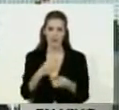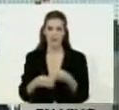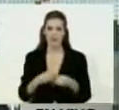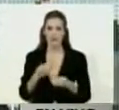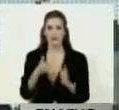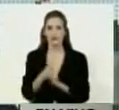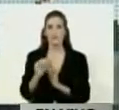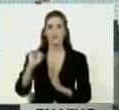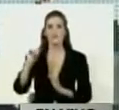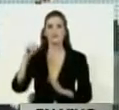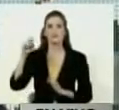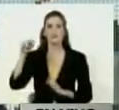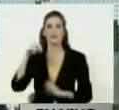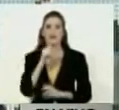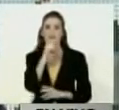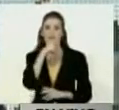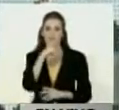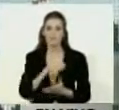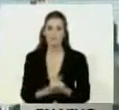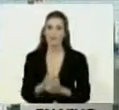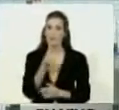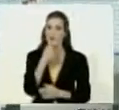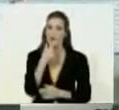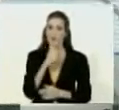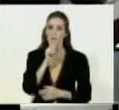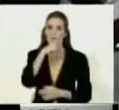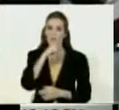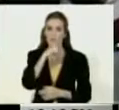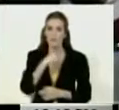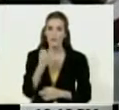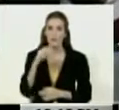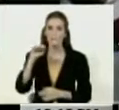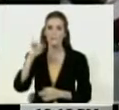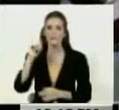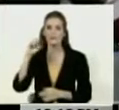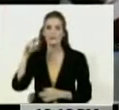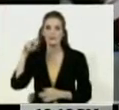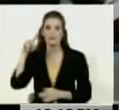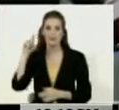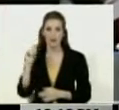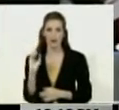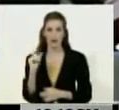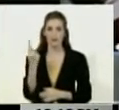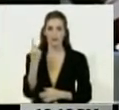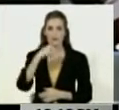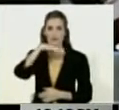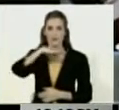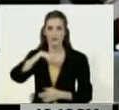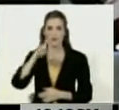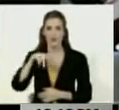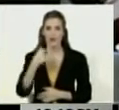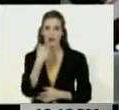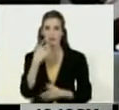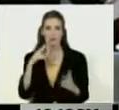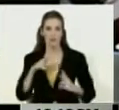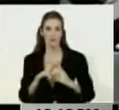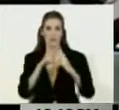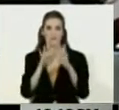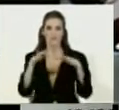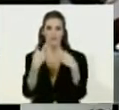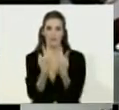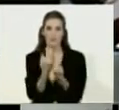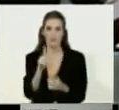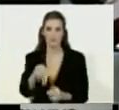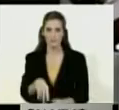sobre Maisanta. Qué bonito que Maisanta no solamente se convierte en un referente histórico, sino también en un punto de encuentro